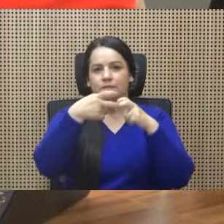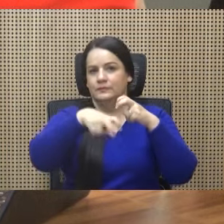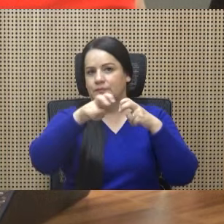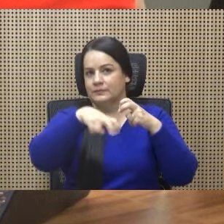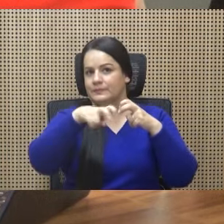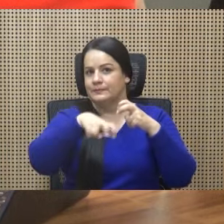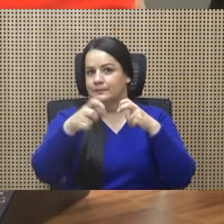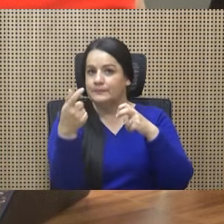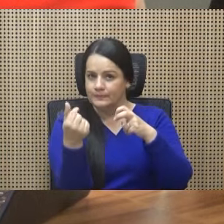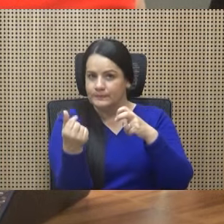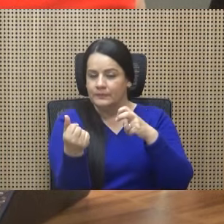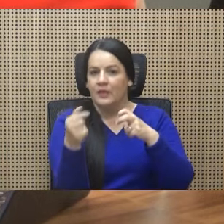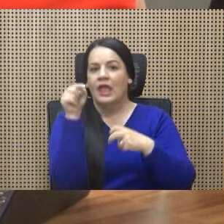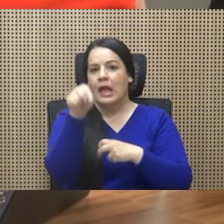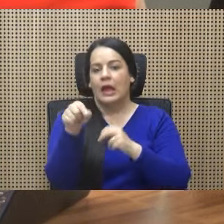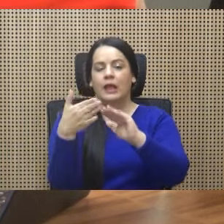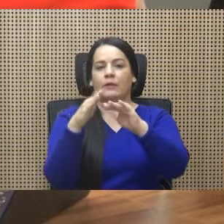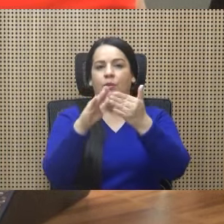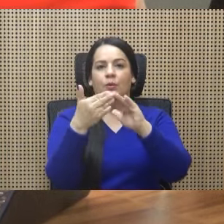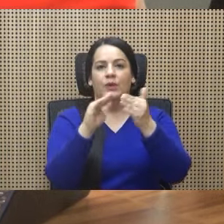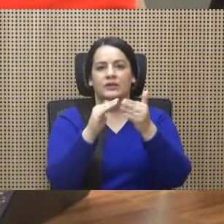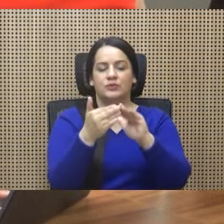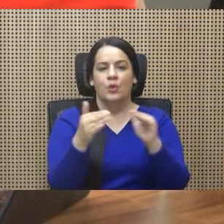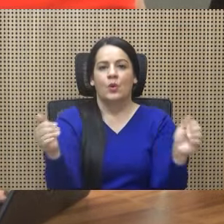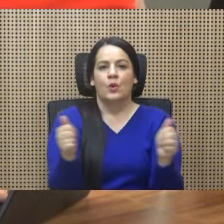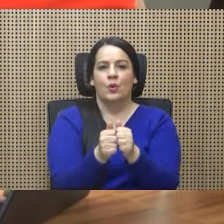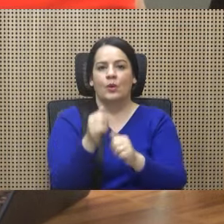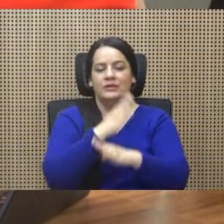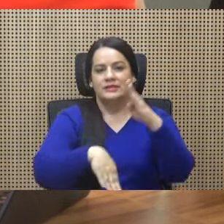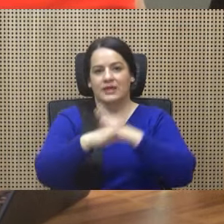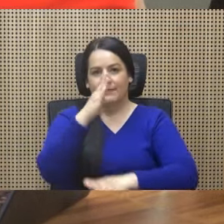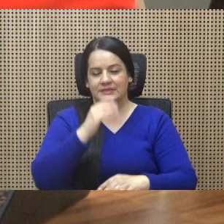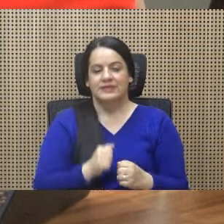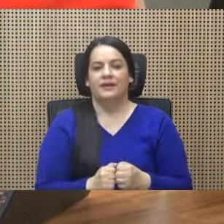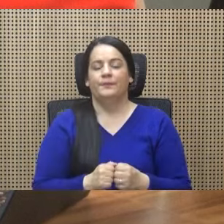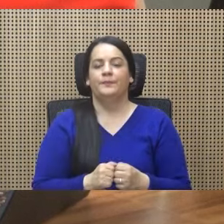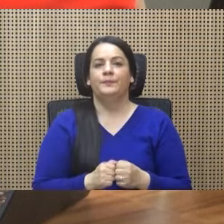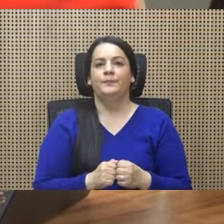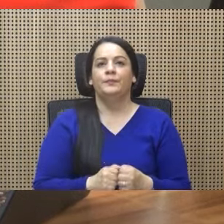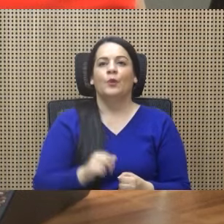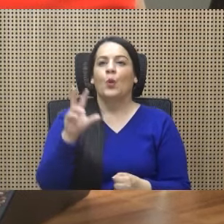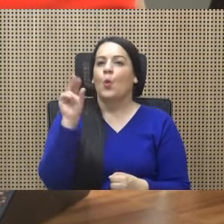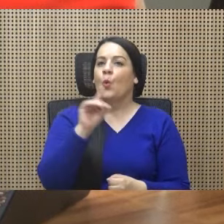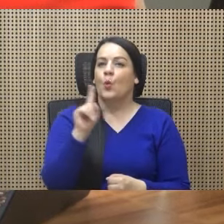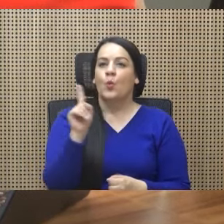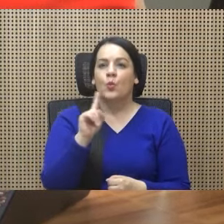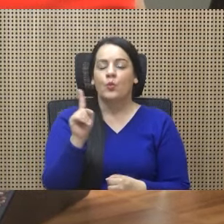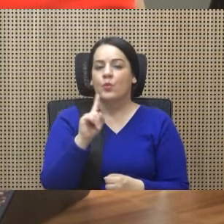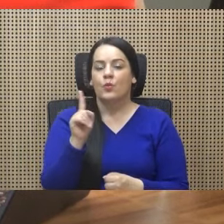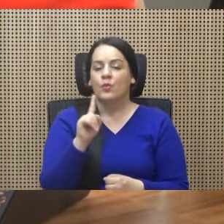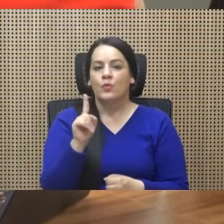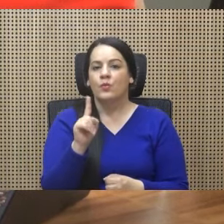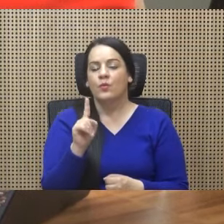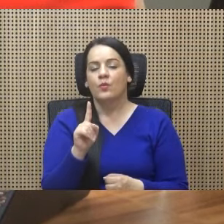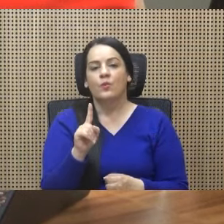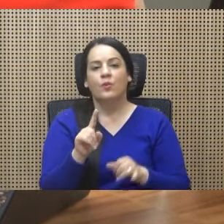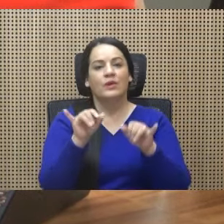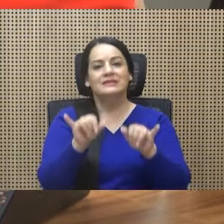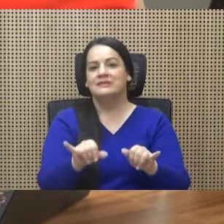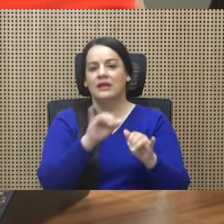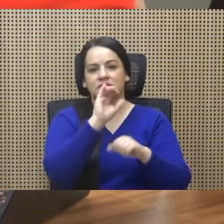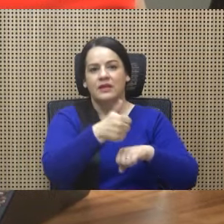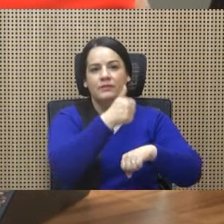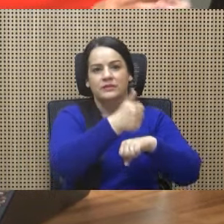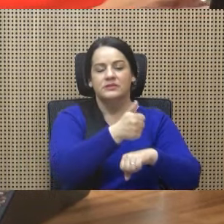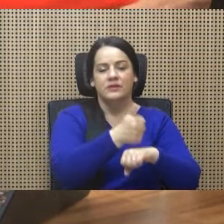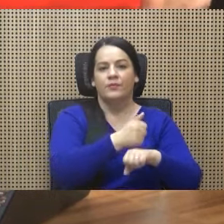monetarias a la población con discapacidad verdad no está así establecido tampoco